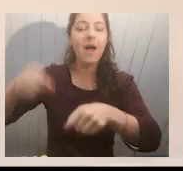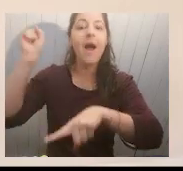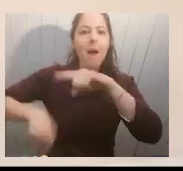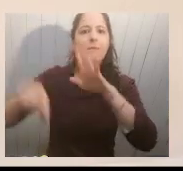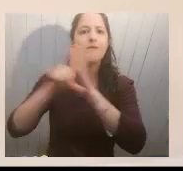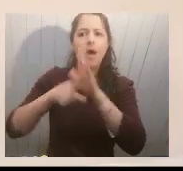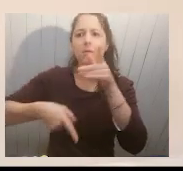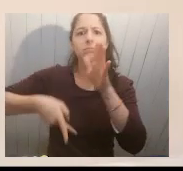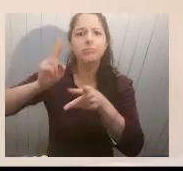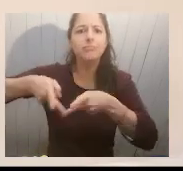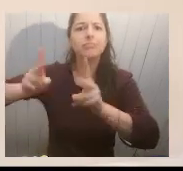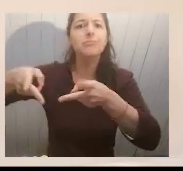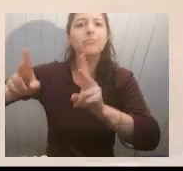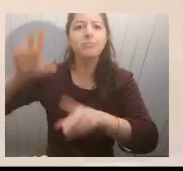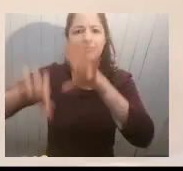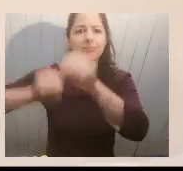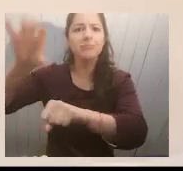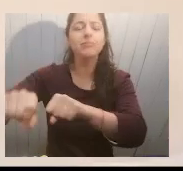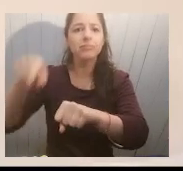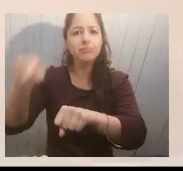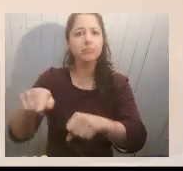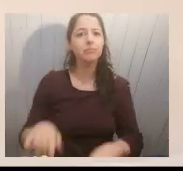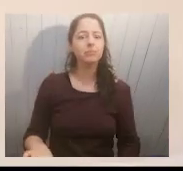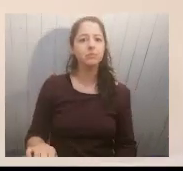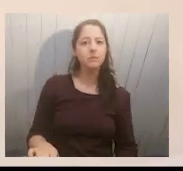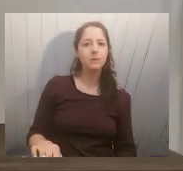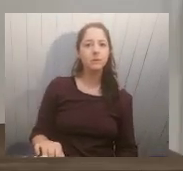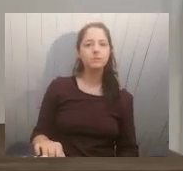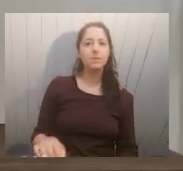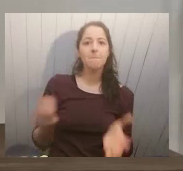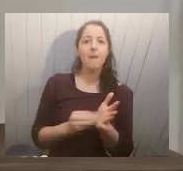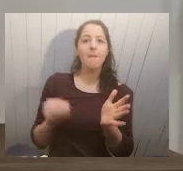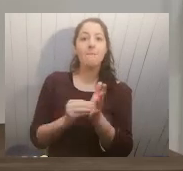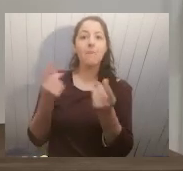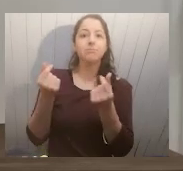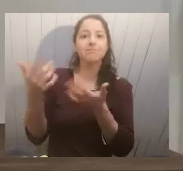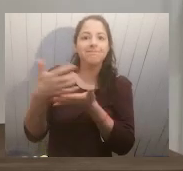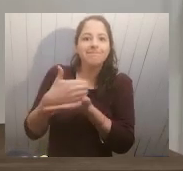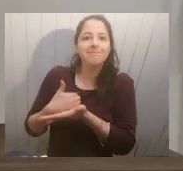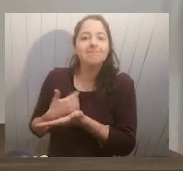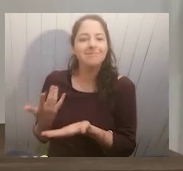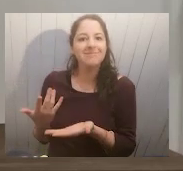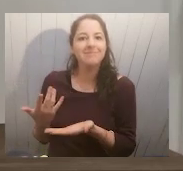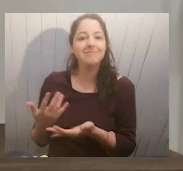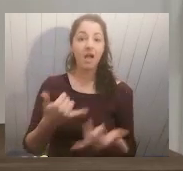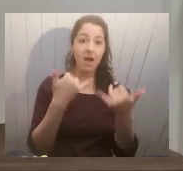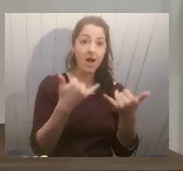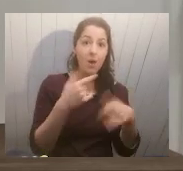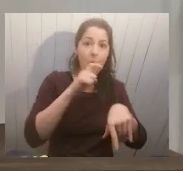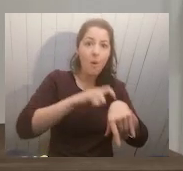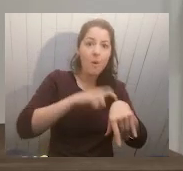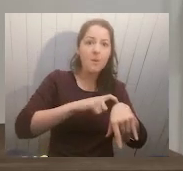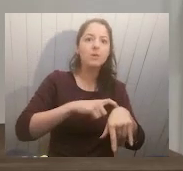se multiplican. El extractivismo no entra en cuarentena. Estamos en un momento en que se sacrifica